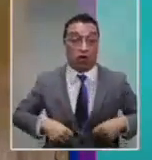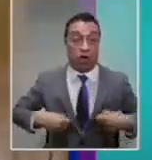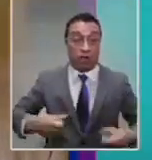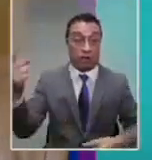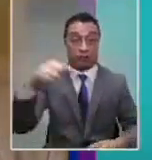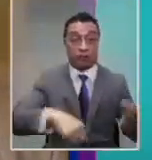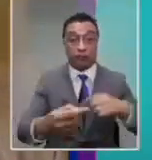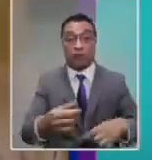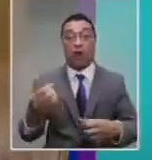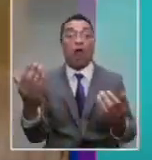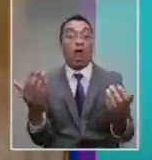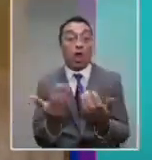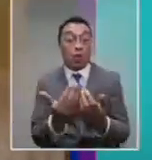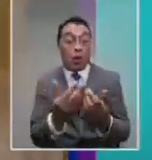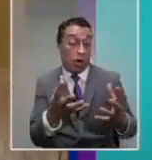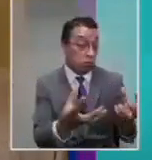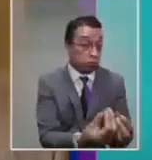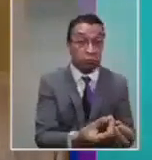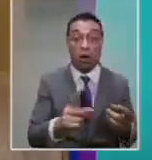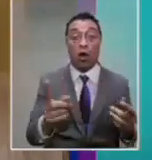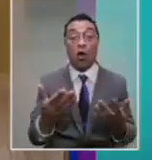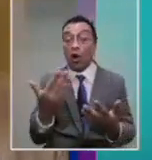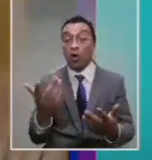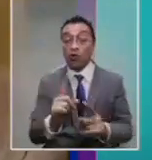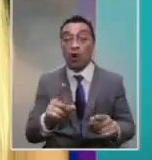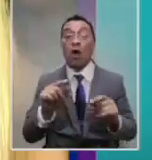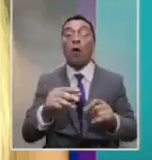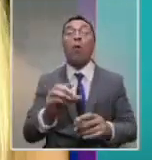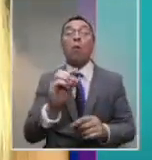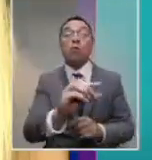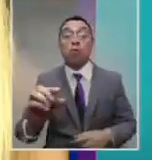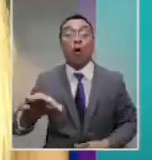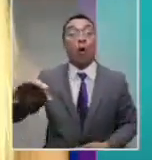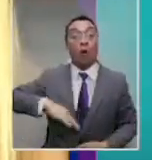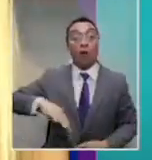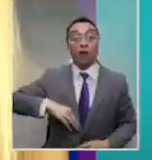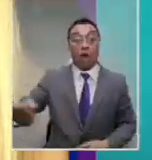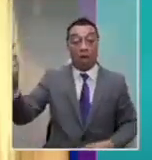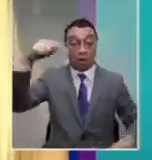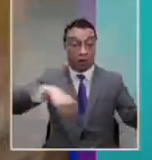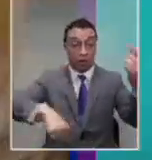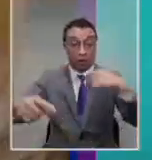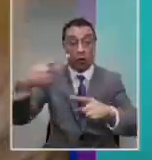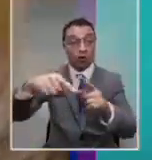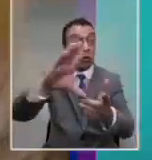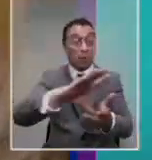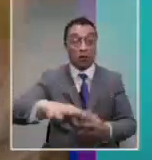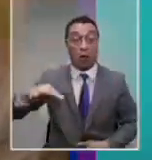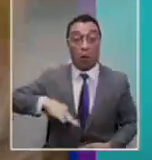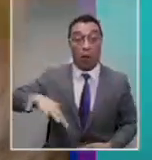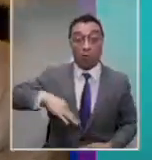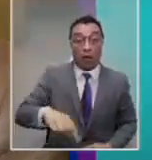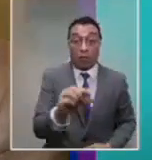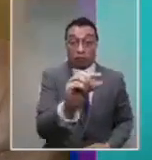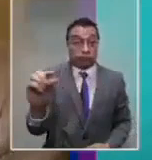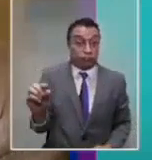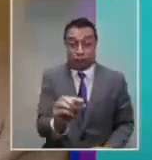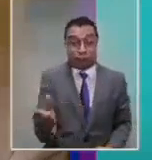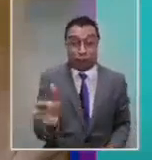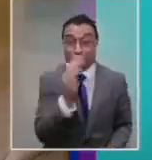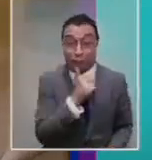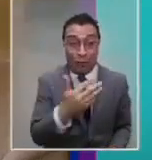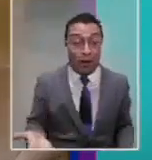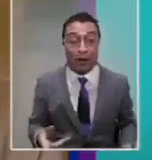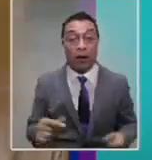o sea que va a poco al colegio, va a poco a los jardines en términos comparativos, y que son muy poquitos los jubilados, además los que están ya que son considerados población